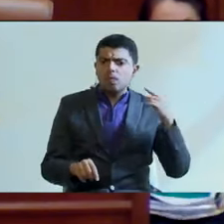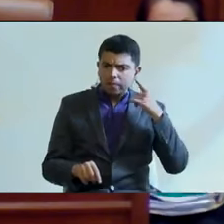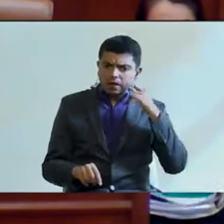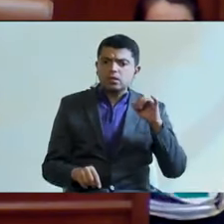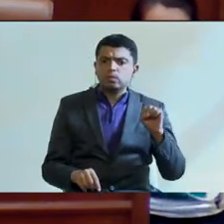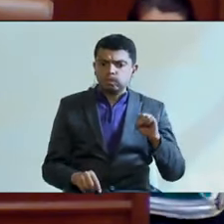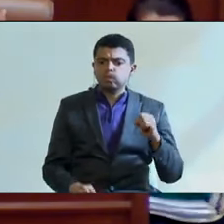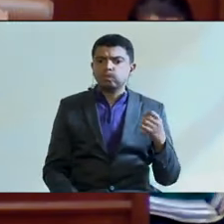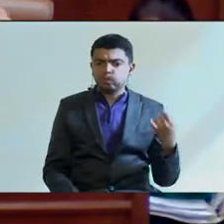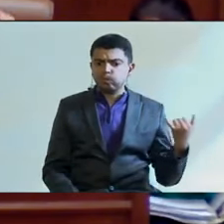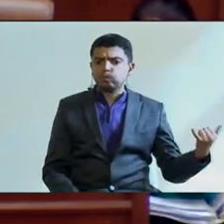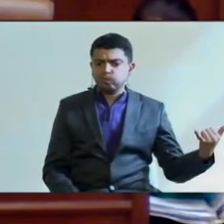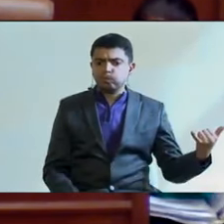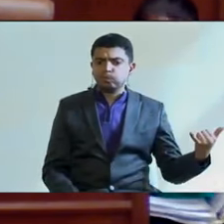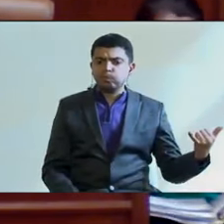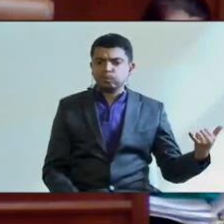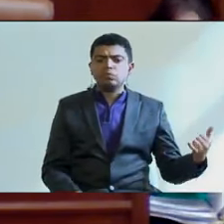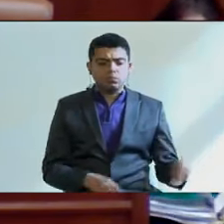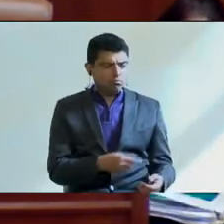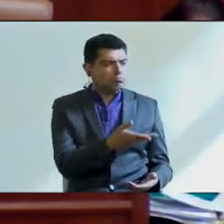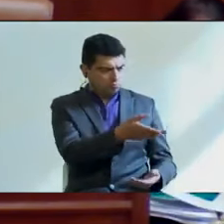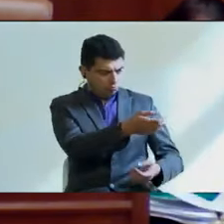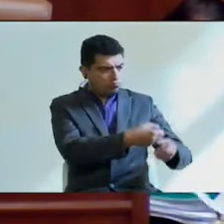que sustente su